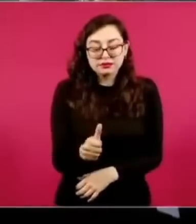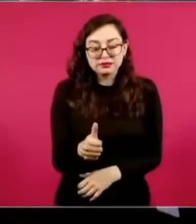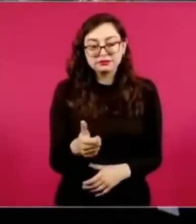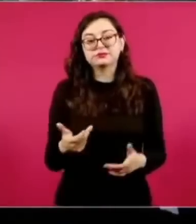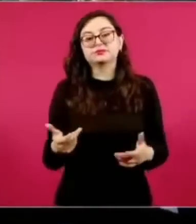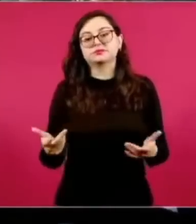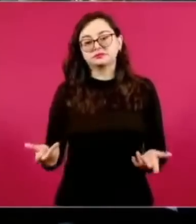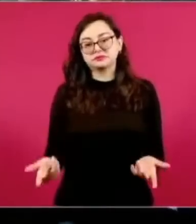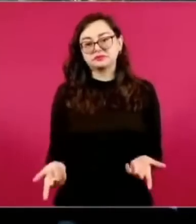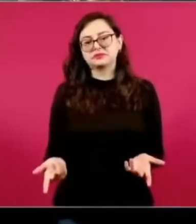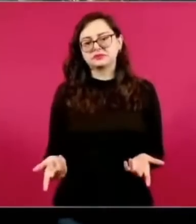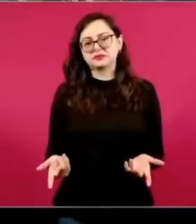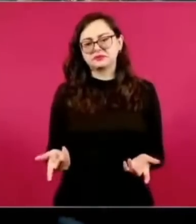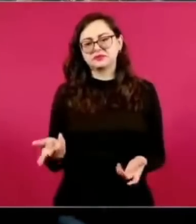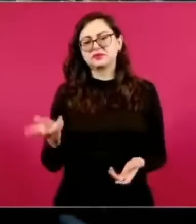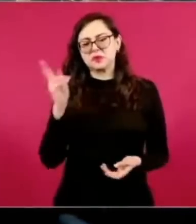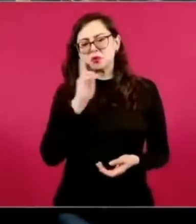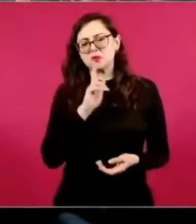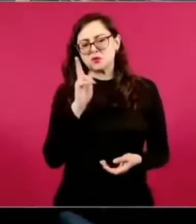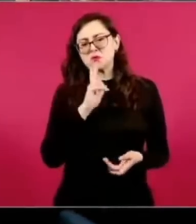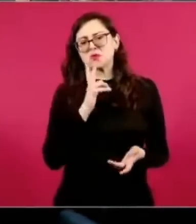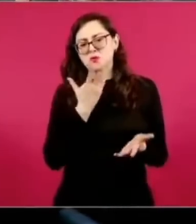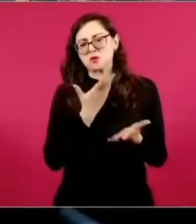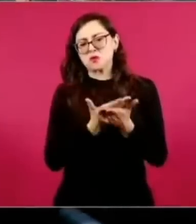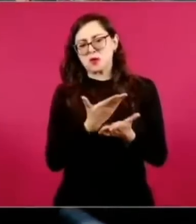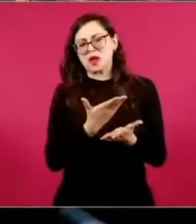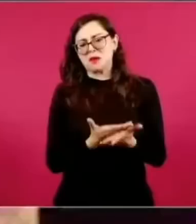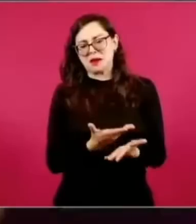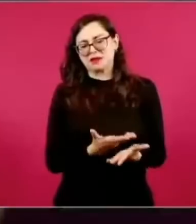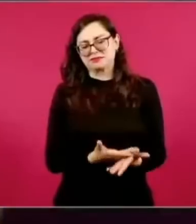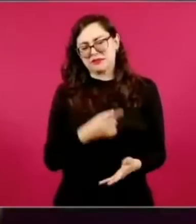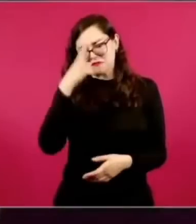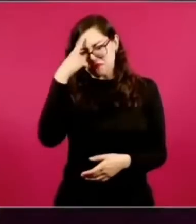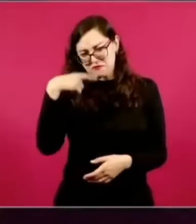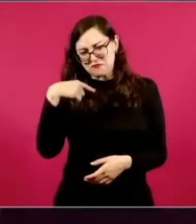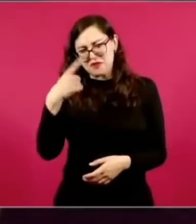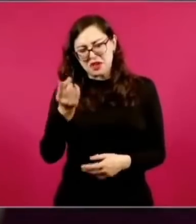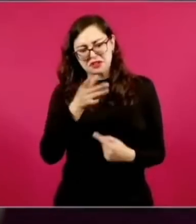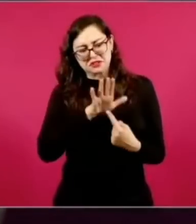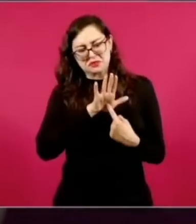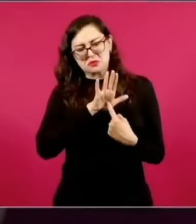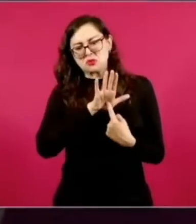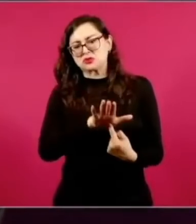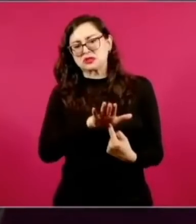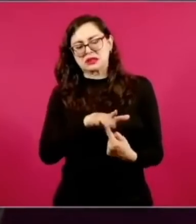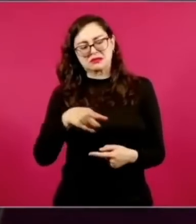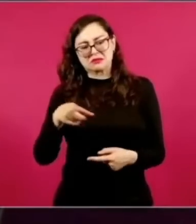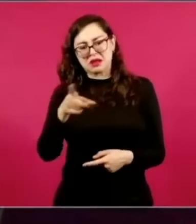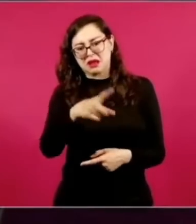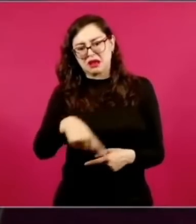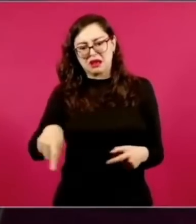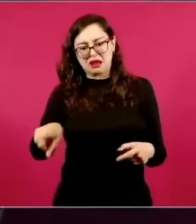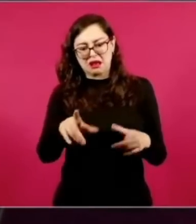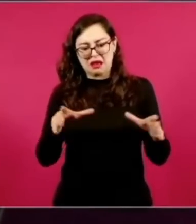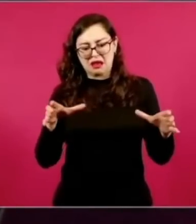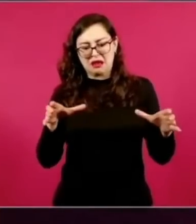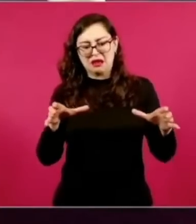demostrar cómo los medios de comunicación convencionales